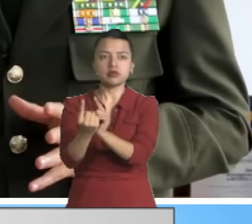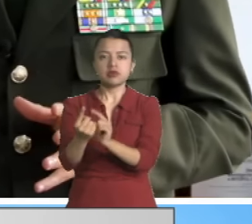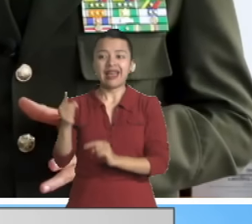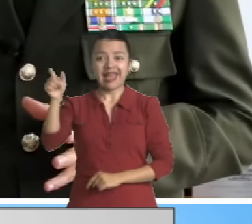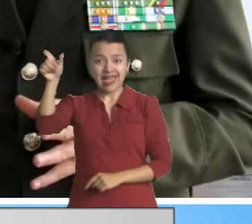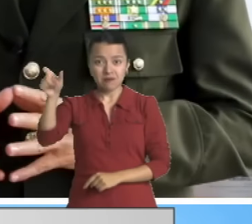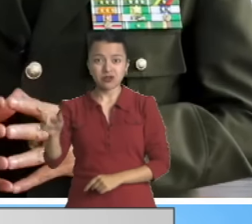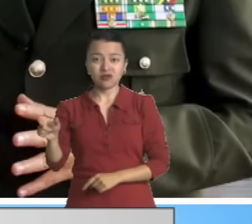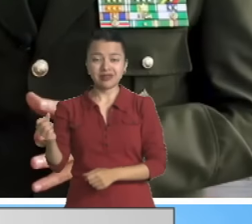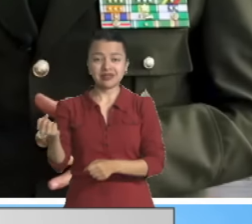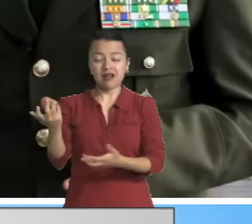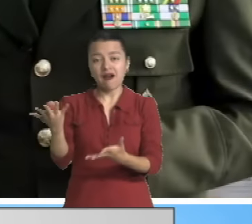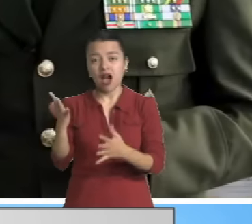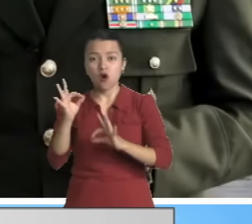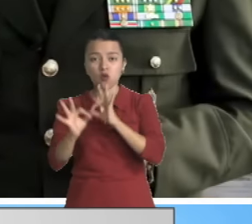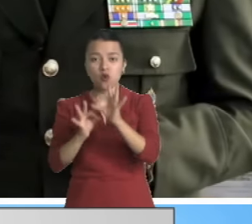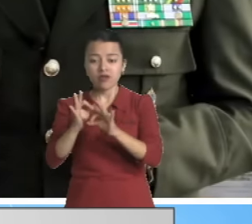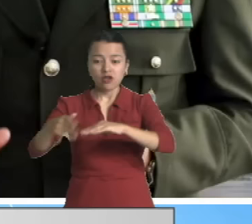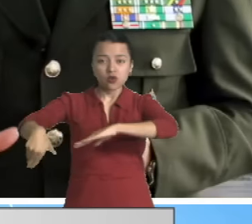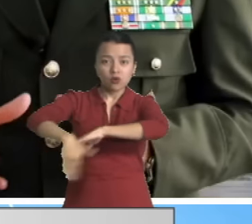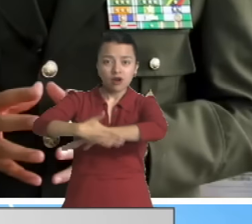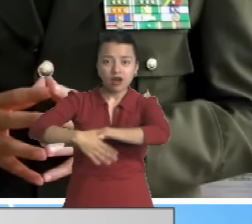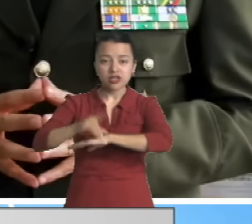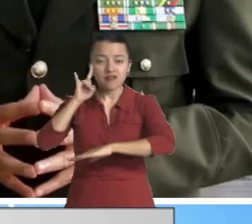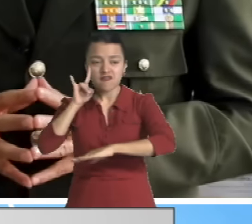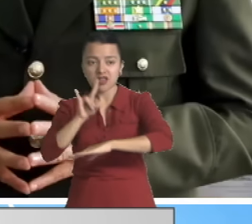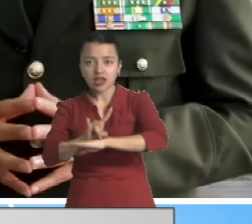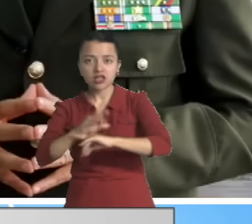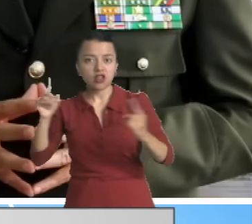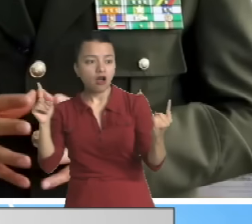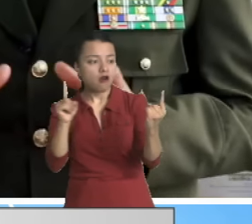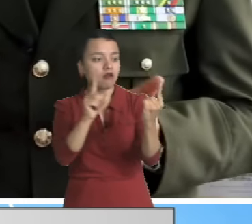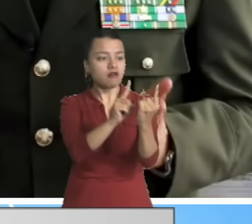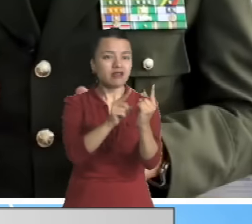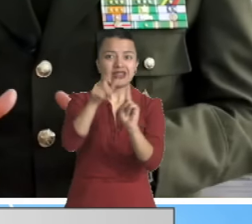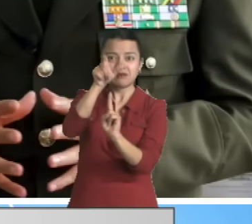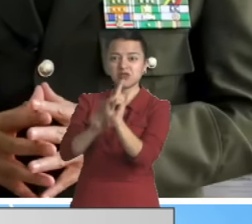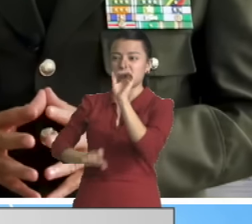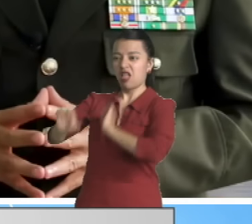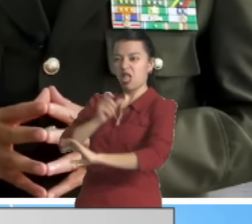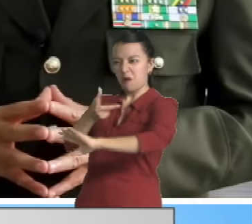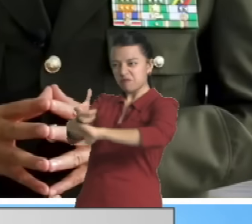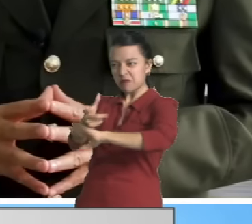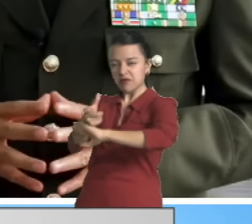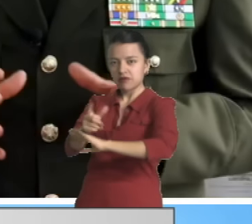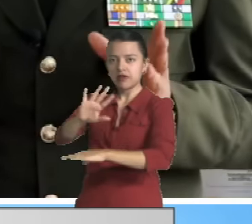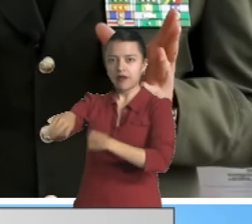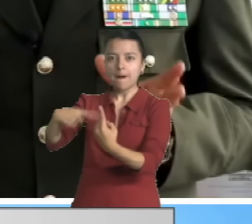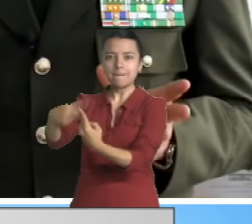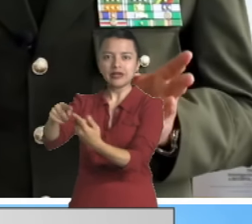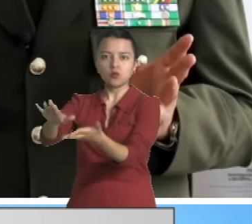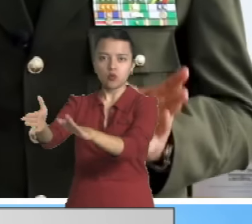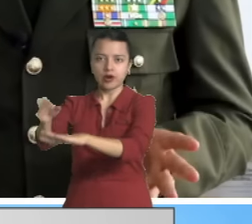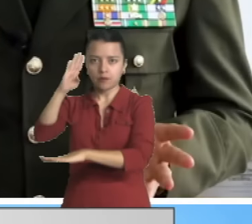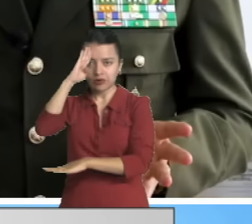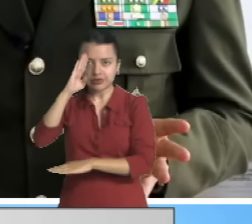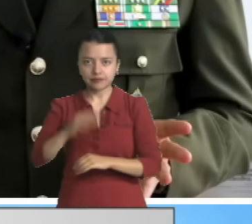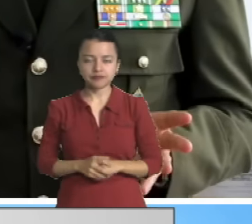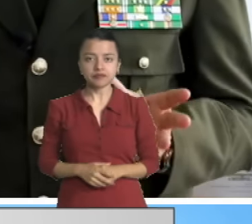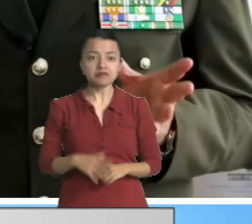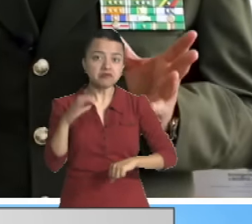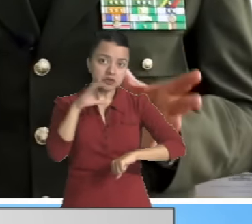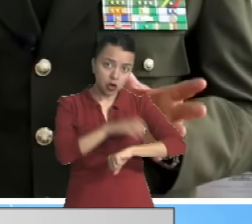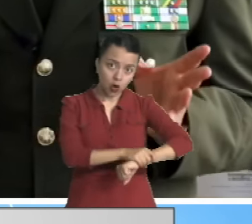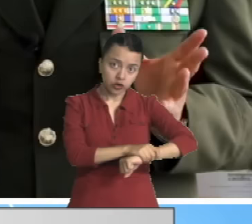patrulla del cuadrante y al realizar una intervención, es asesinado por alias El Flaco. Una vez estando en la cárcel